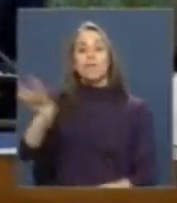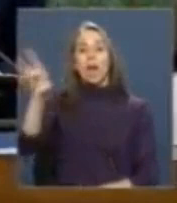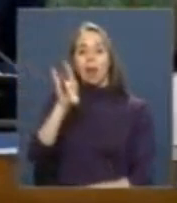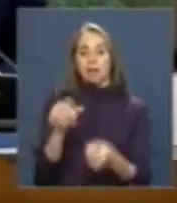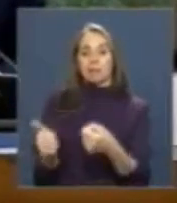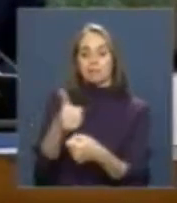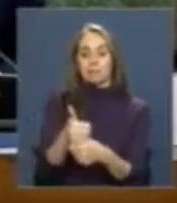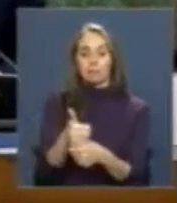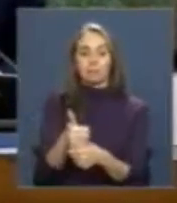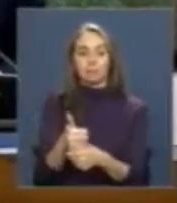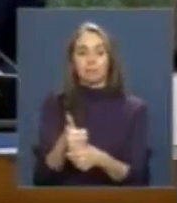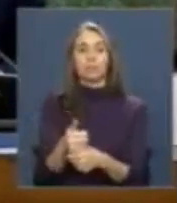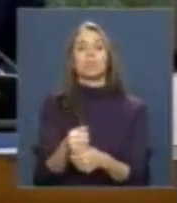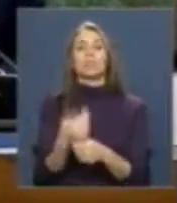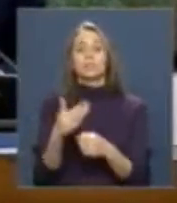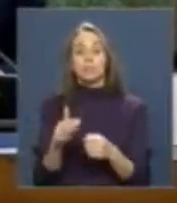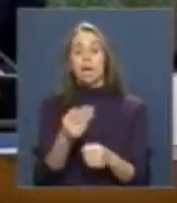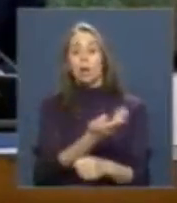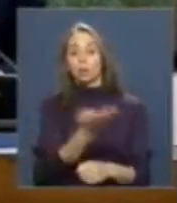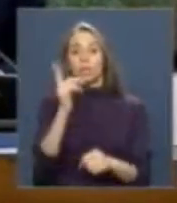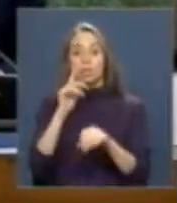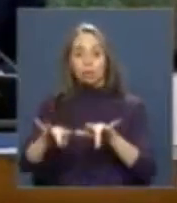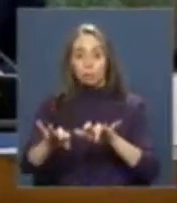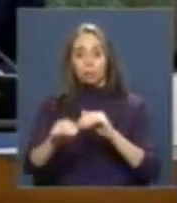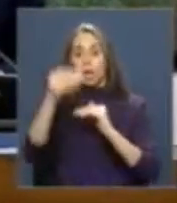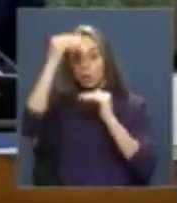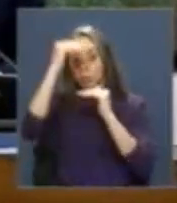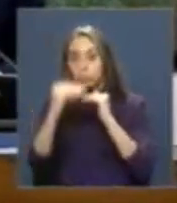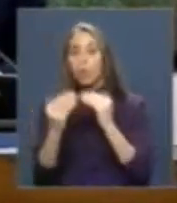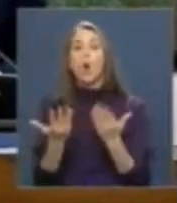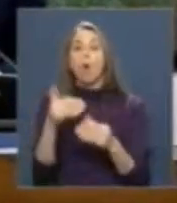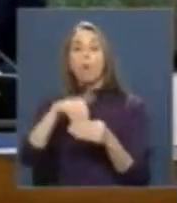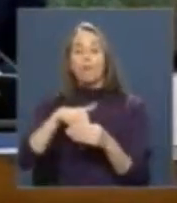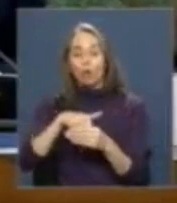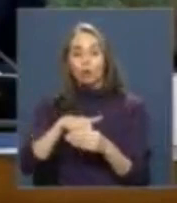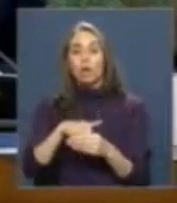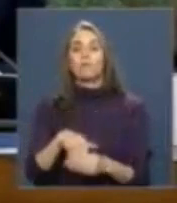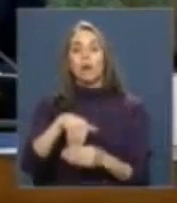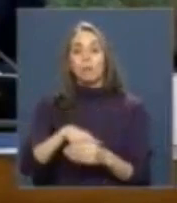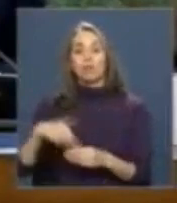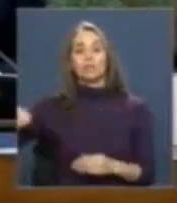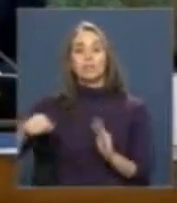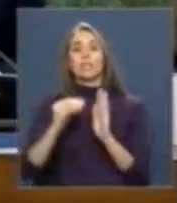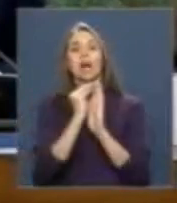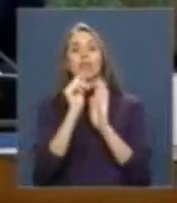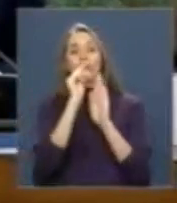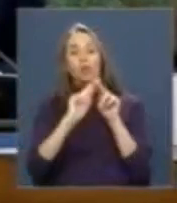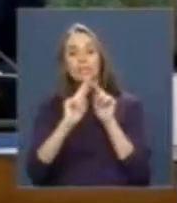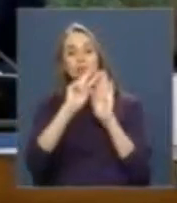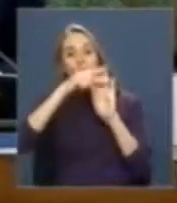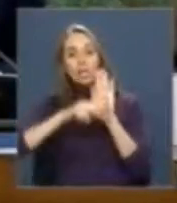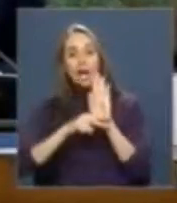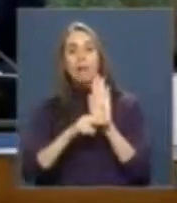están las minutas de votaciones en sus pupitres en votación las enmiendas introducidas por el senado respecto del número 1